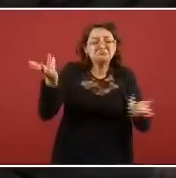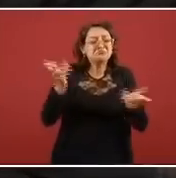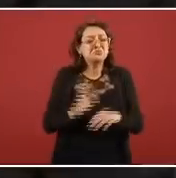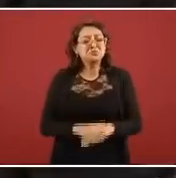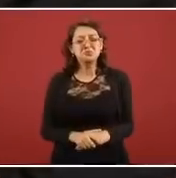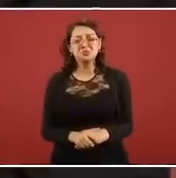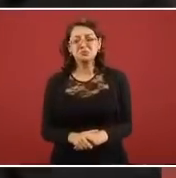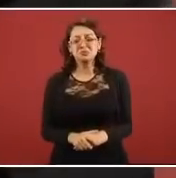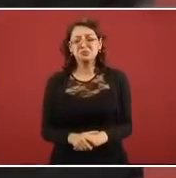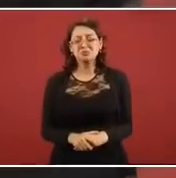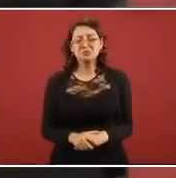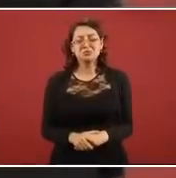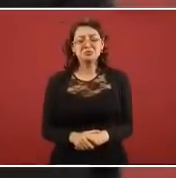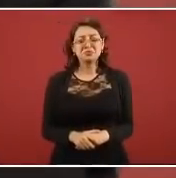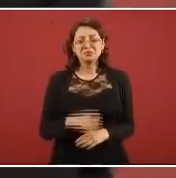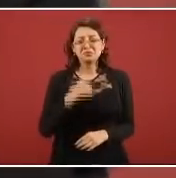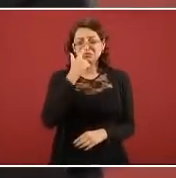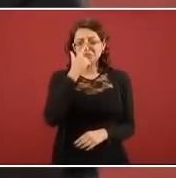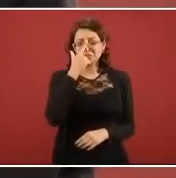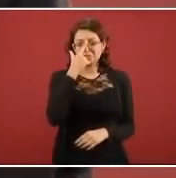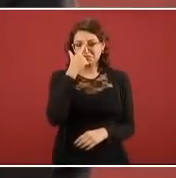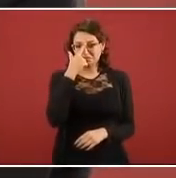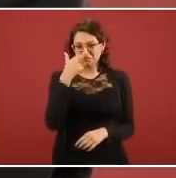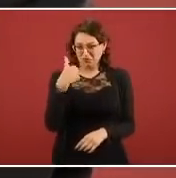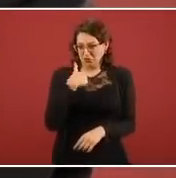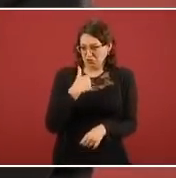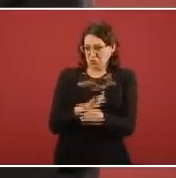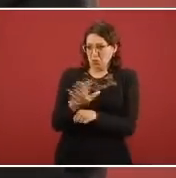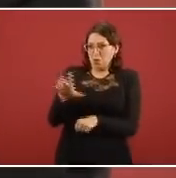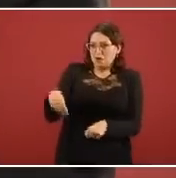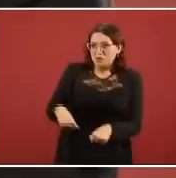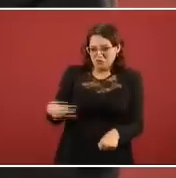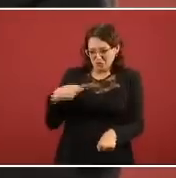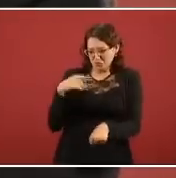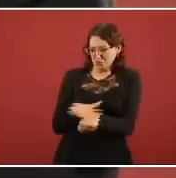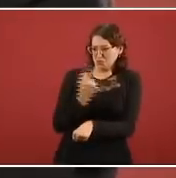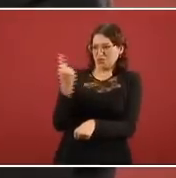y ahora sí que, como diría el clásico, ¿y yo por qué?